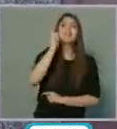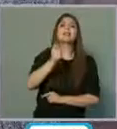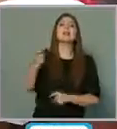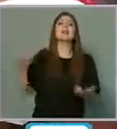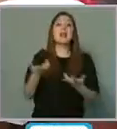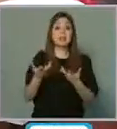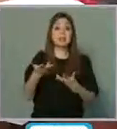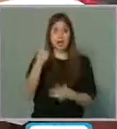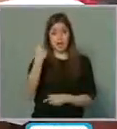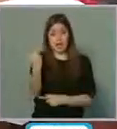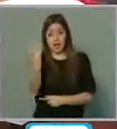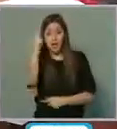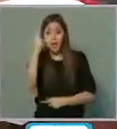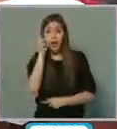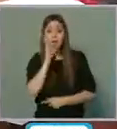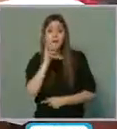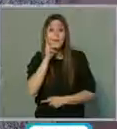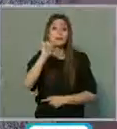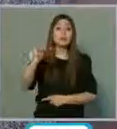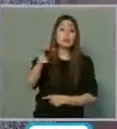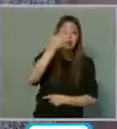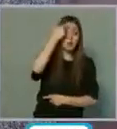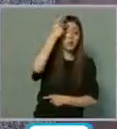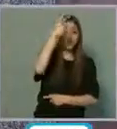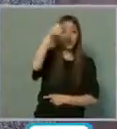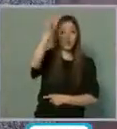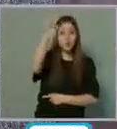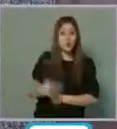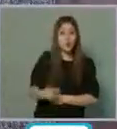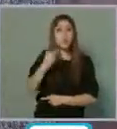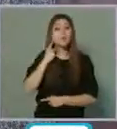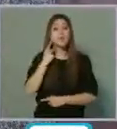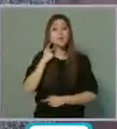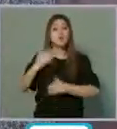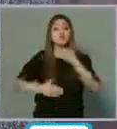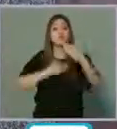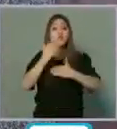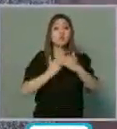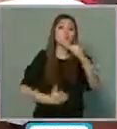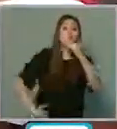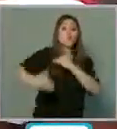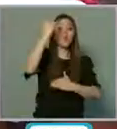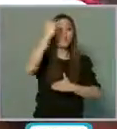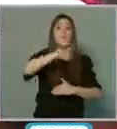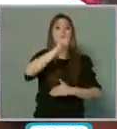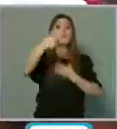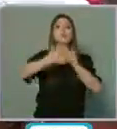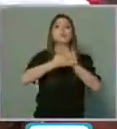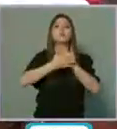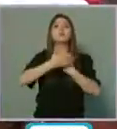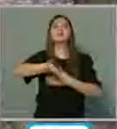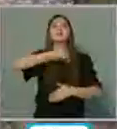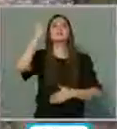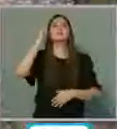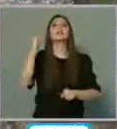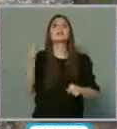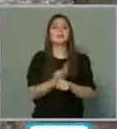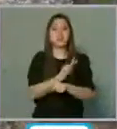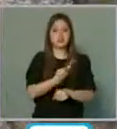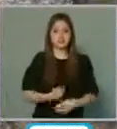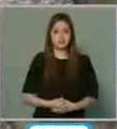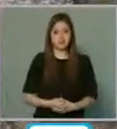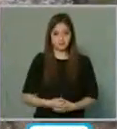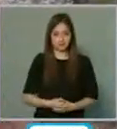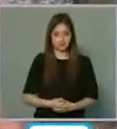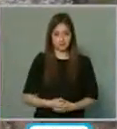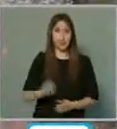les digo, ese es uno que hay que recordar, es una figura política que va en ascenso y que seguramente la vamos a ver ya en las grandes ligas. Pues así como decimos luego en Twitter, guarden